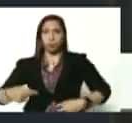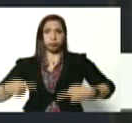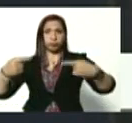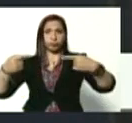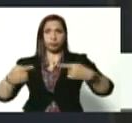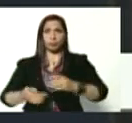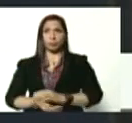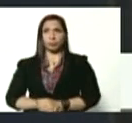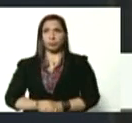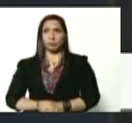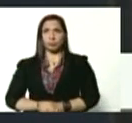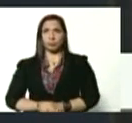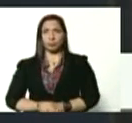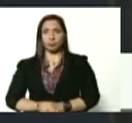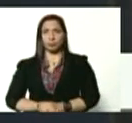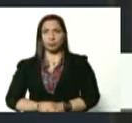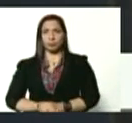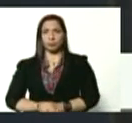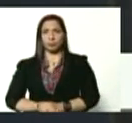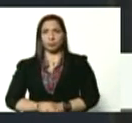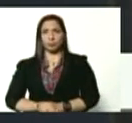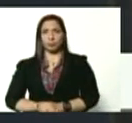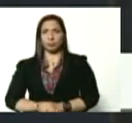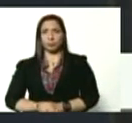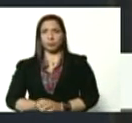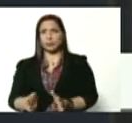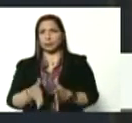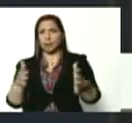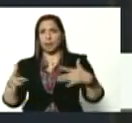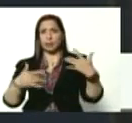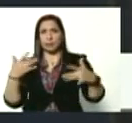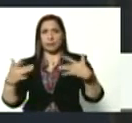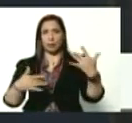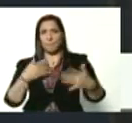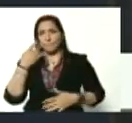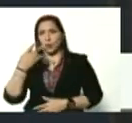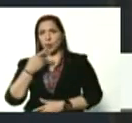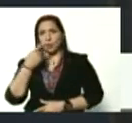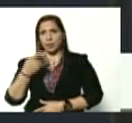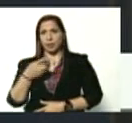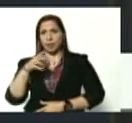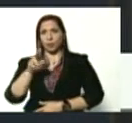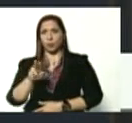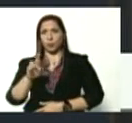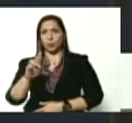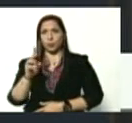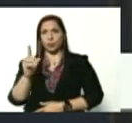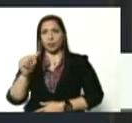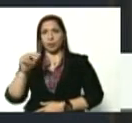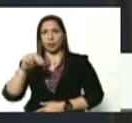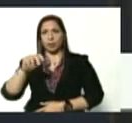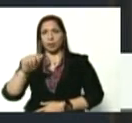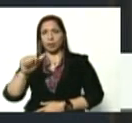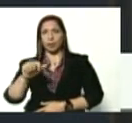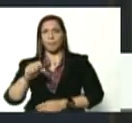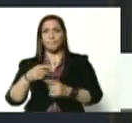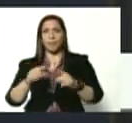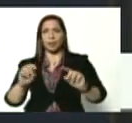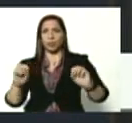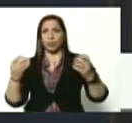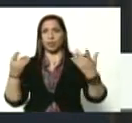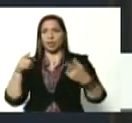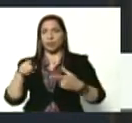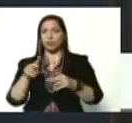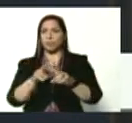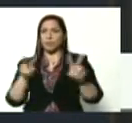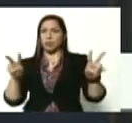hubo una gran actividad política de rafael urdaneta para lograr esto y lo logró en paz en